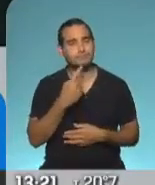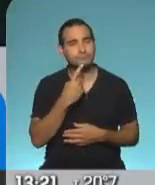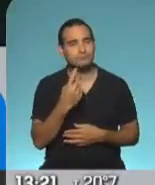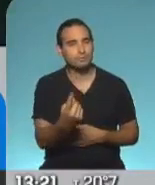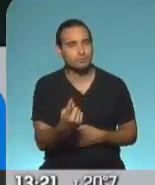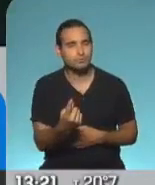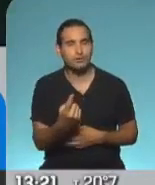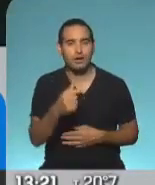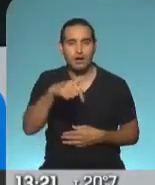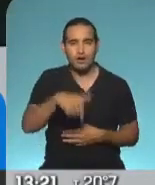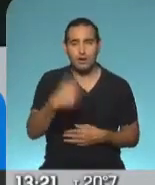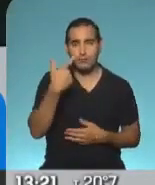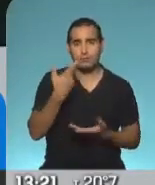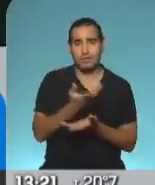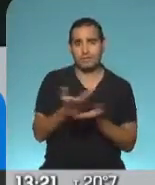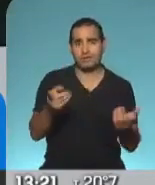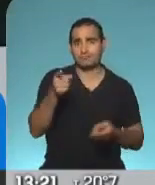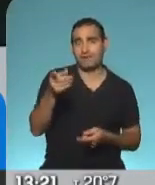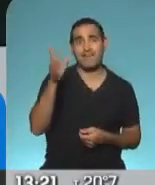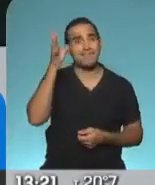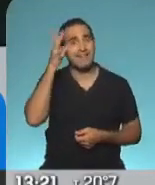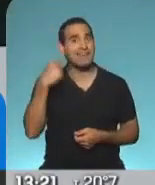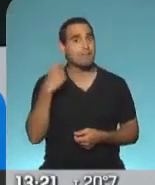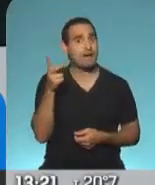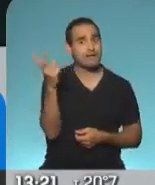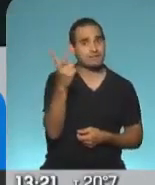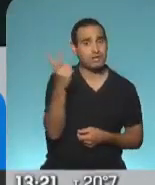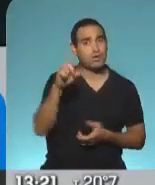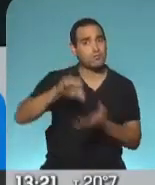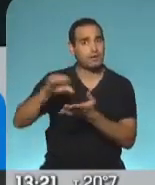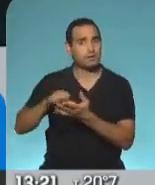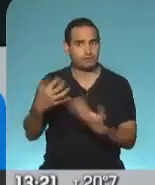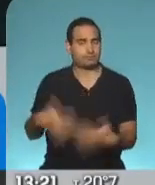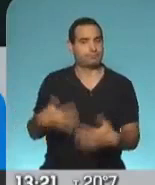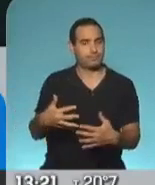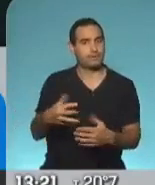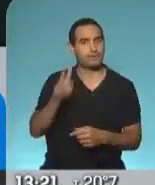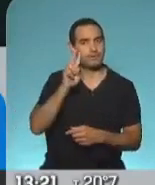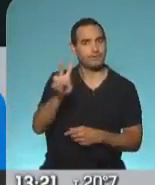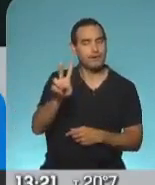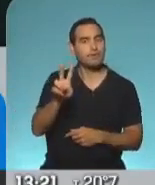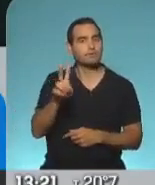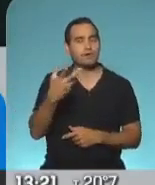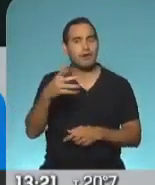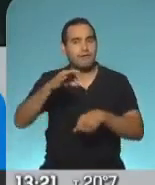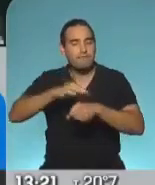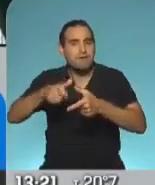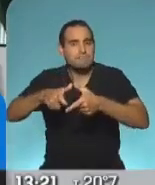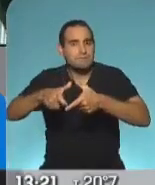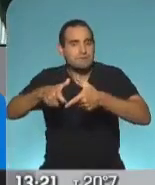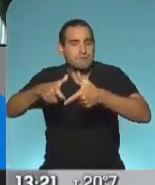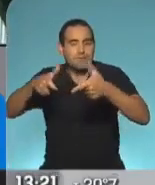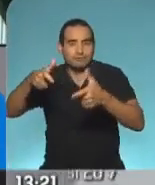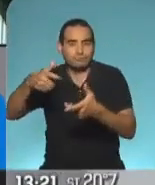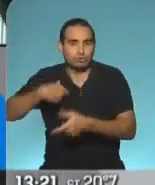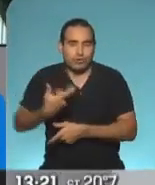es, tenemos los ejemplos cercanos de Italia y de España, quizás como los más vívidos, acerca de cómo la pandemia puede hacer estragos